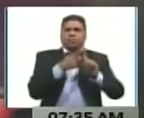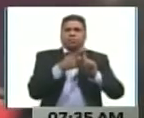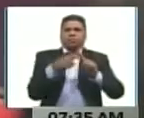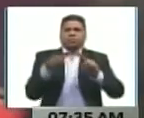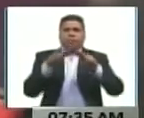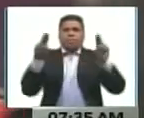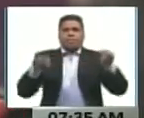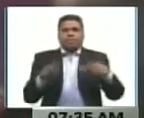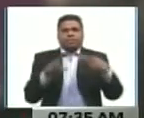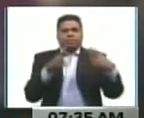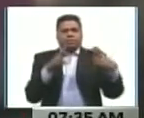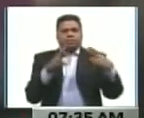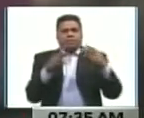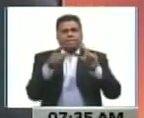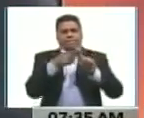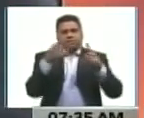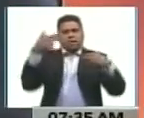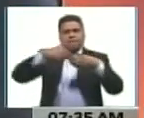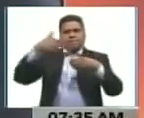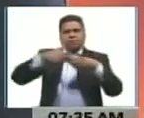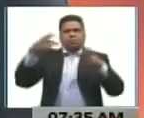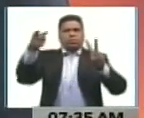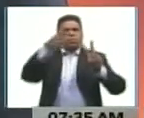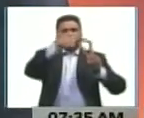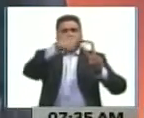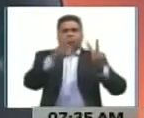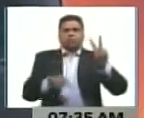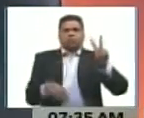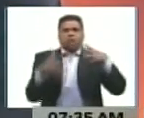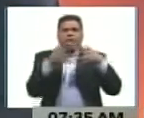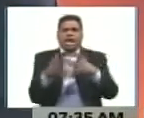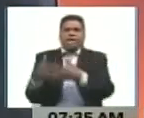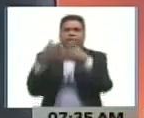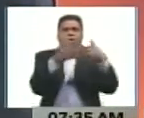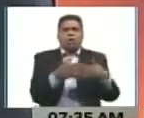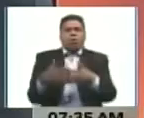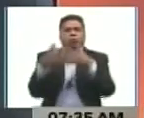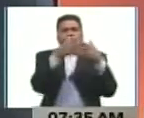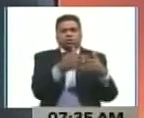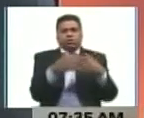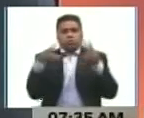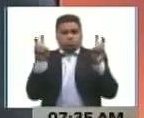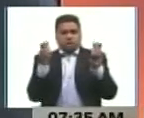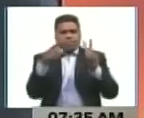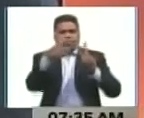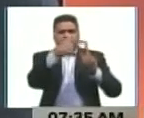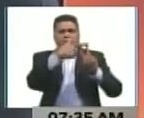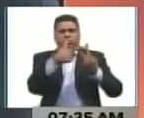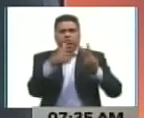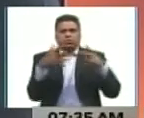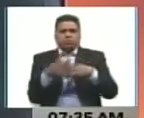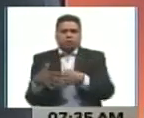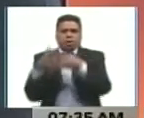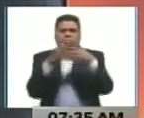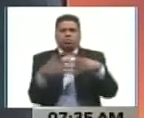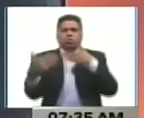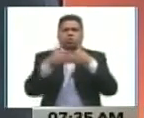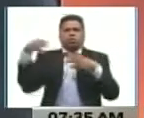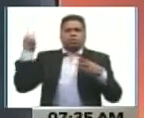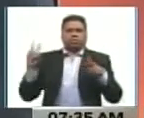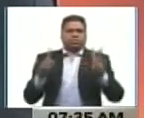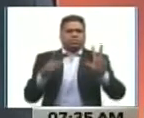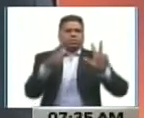plan de restauración del neoliberalismo en América y el Caribe, Estados Unidos y la inusual amenaza de Venezuela, los monopolios mediáticos y